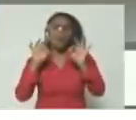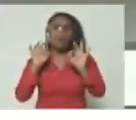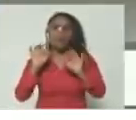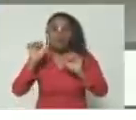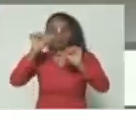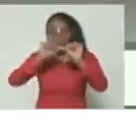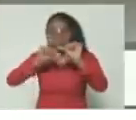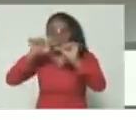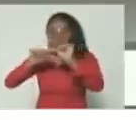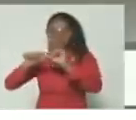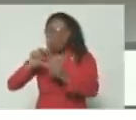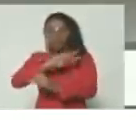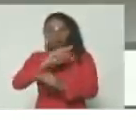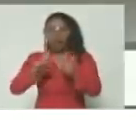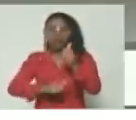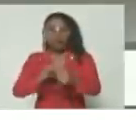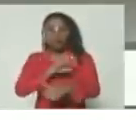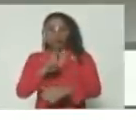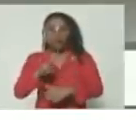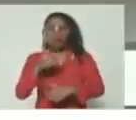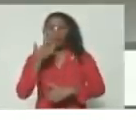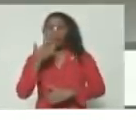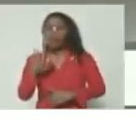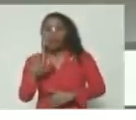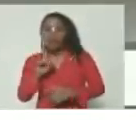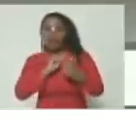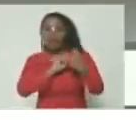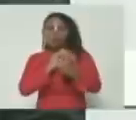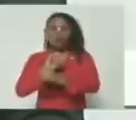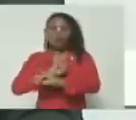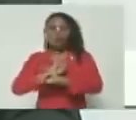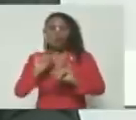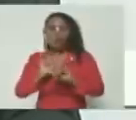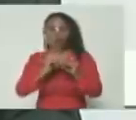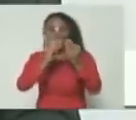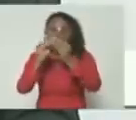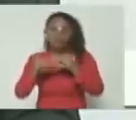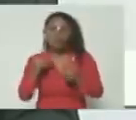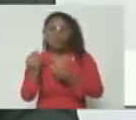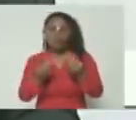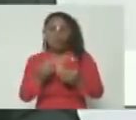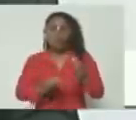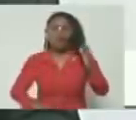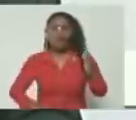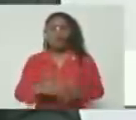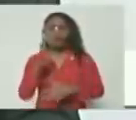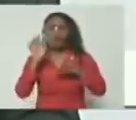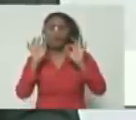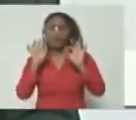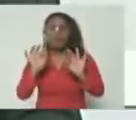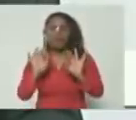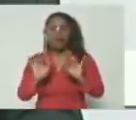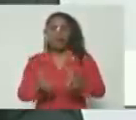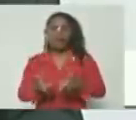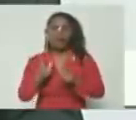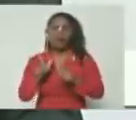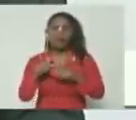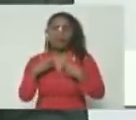revisada por la vicepresidenta y pronto discutiremos también para terminar de afinar un fondo especial a autoridades para